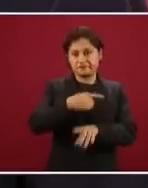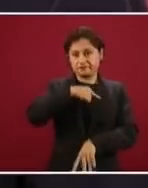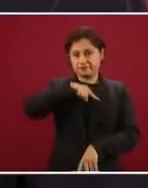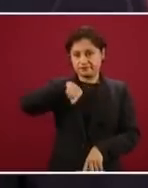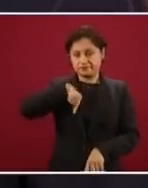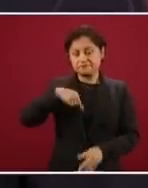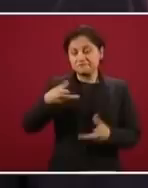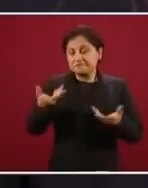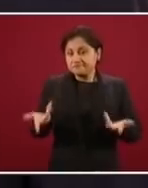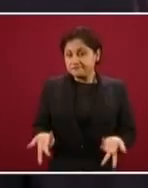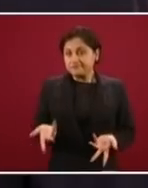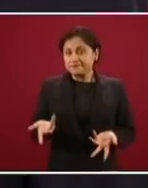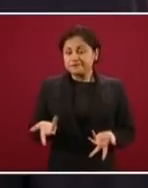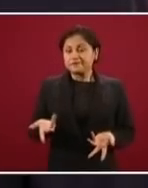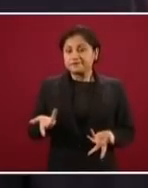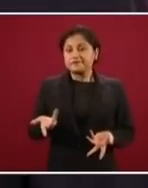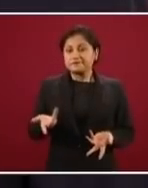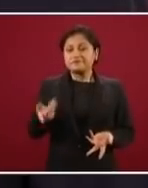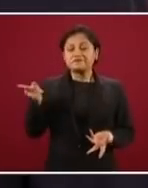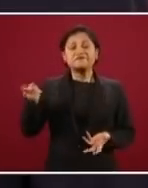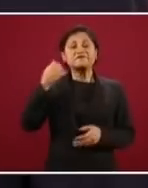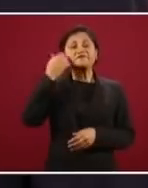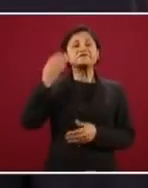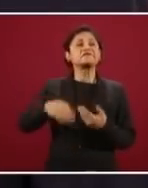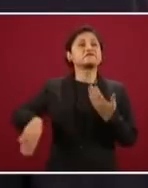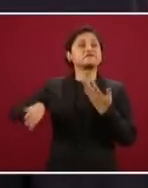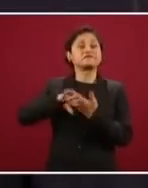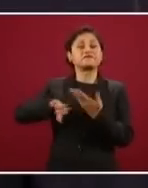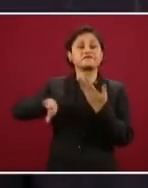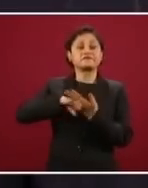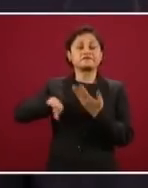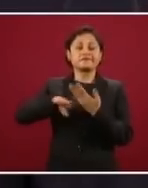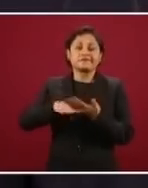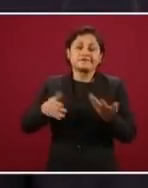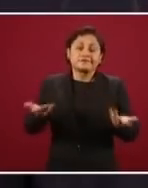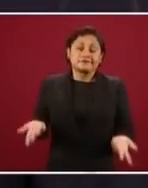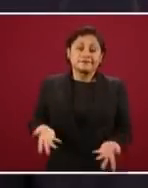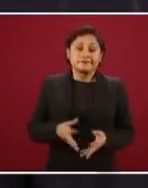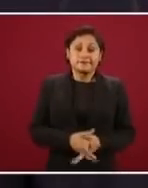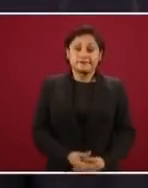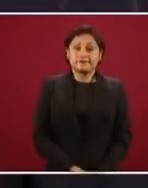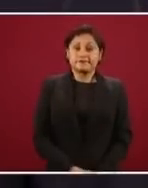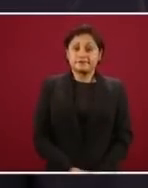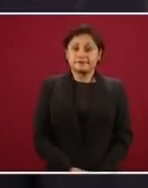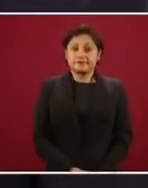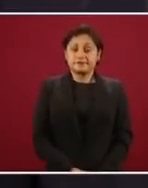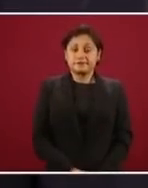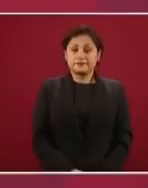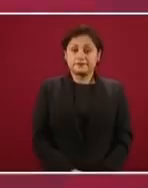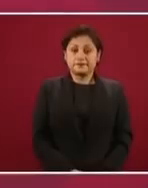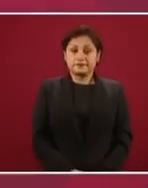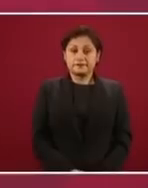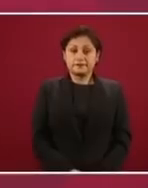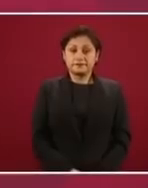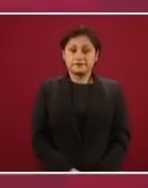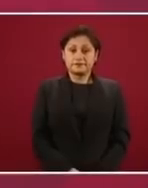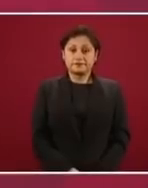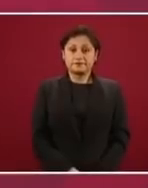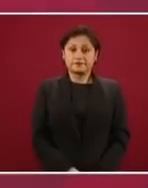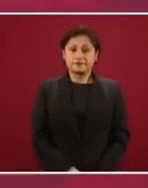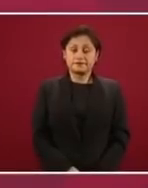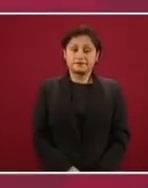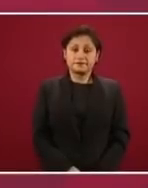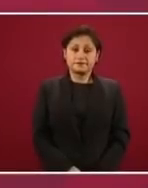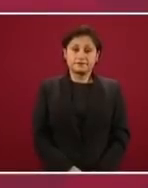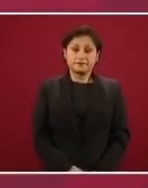para afectar tus este cuando nosotros